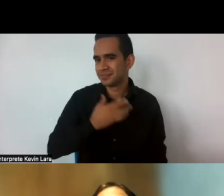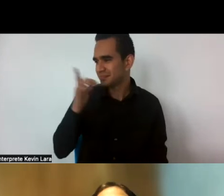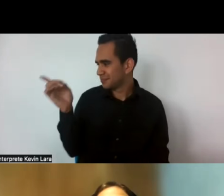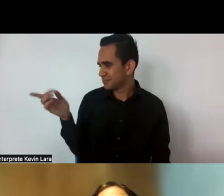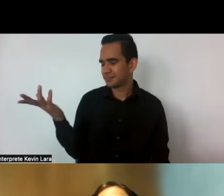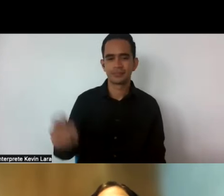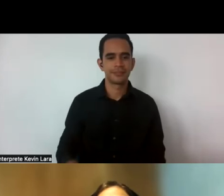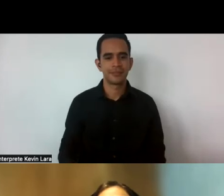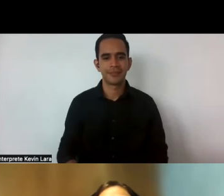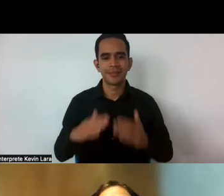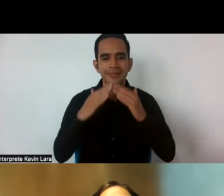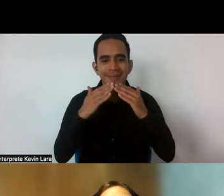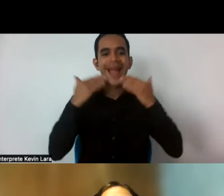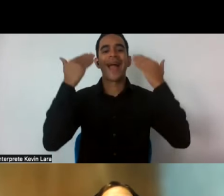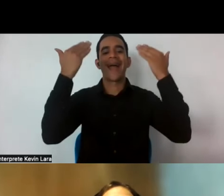Alegría.